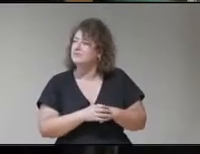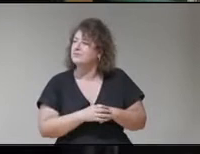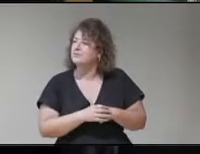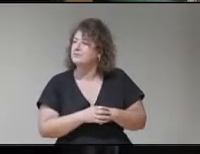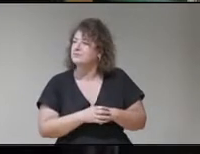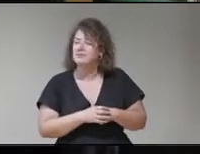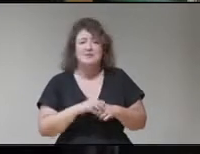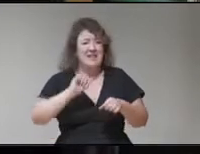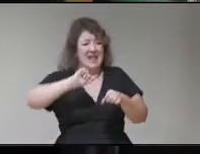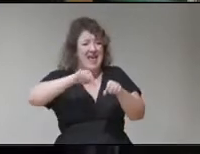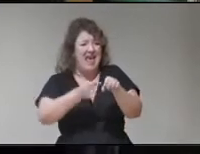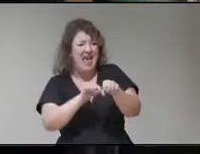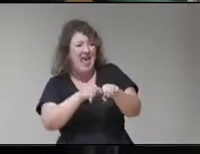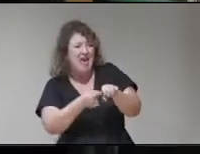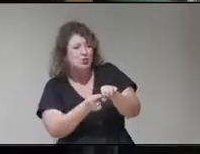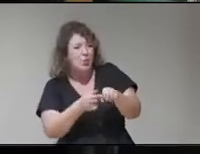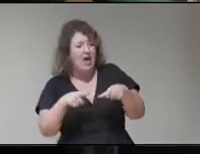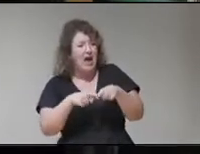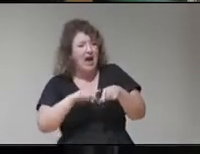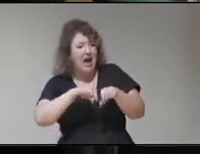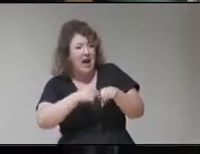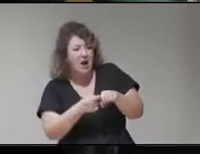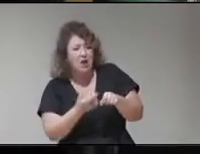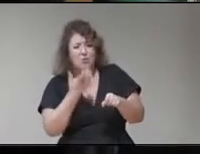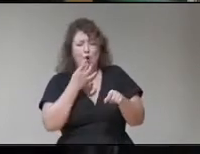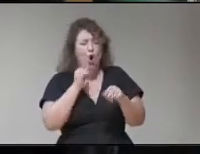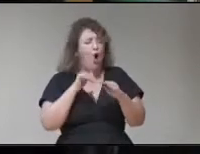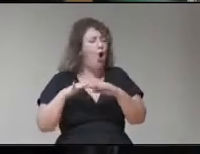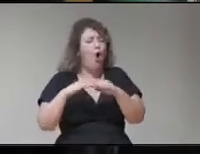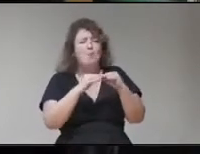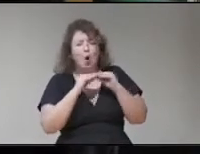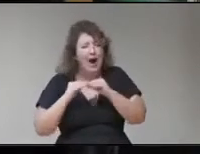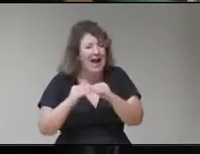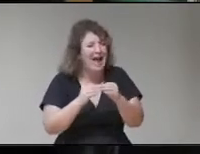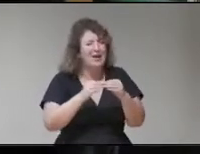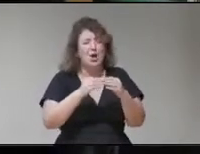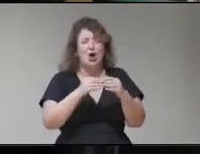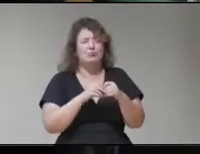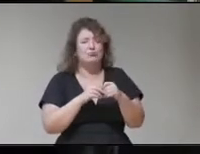el exudado vaginal con olor a pescado, muy homogéneo,